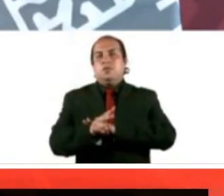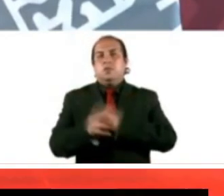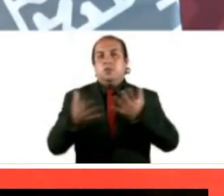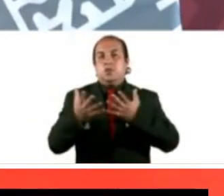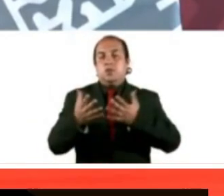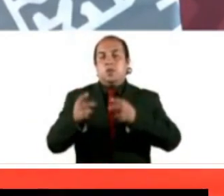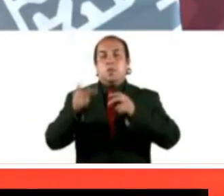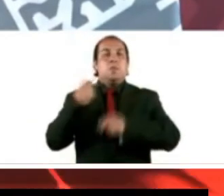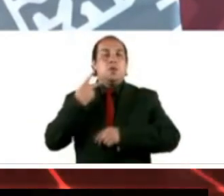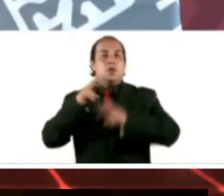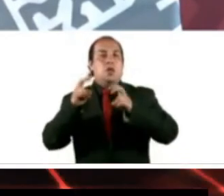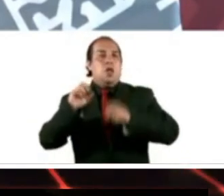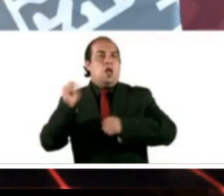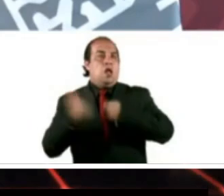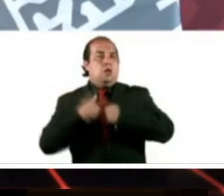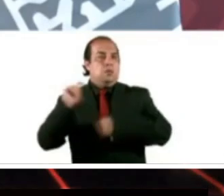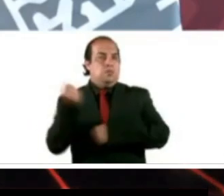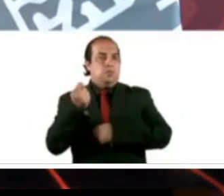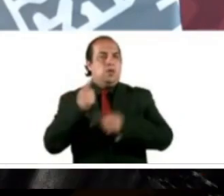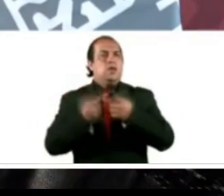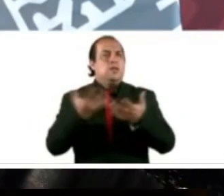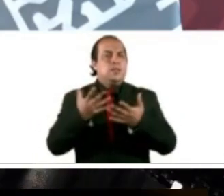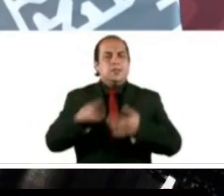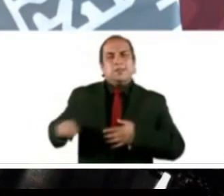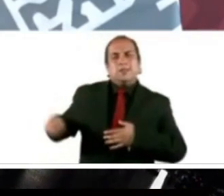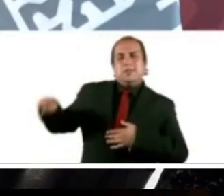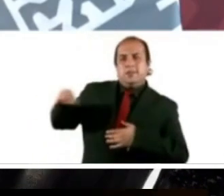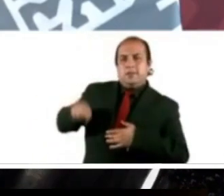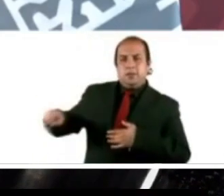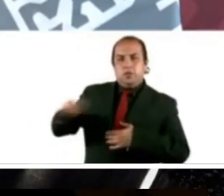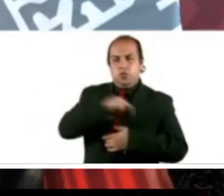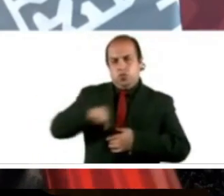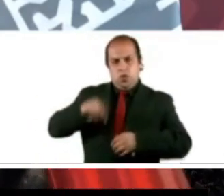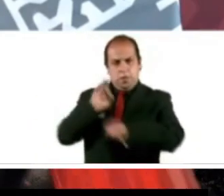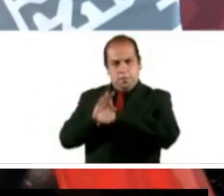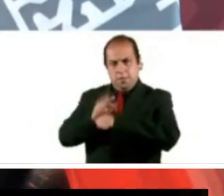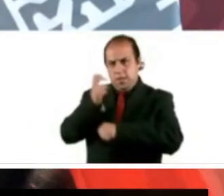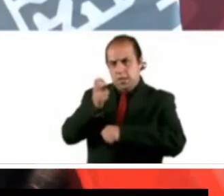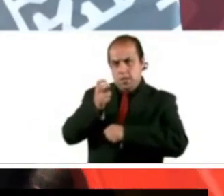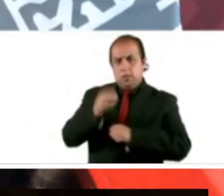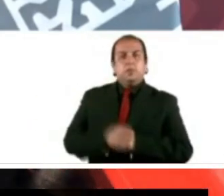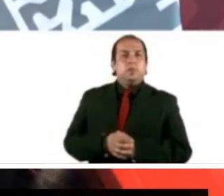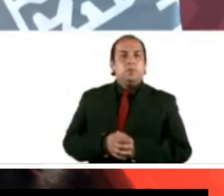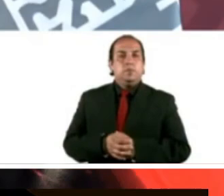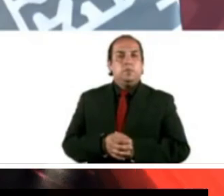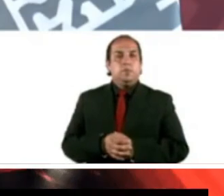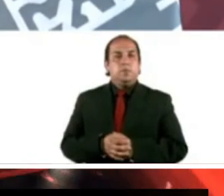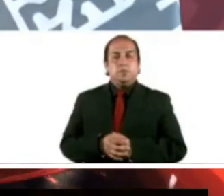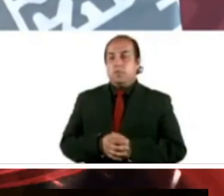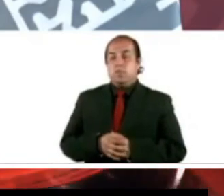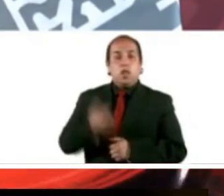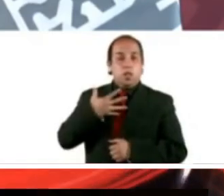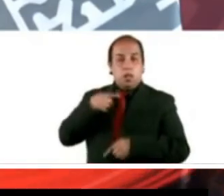ellos. Entonces, nosotros defendemos este punto porque además se estaba en diálogo con la